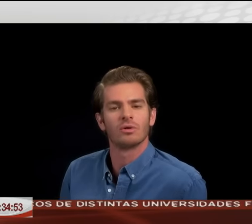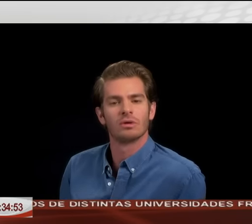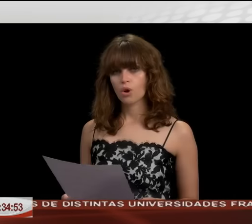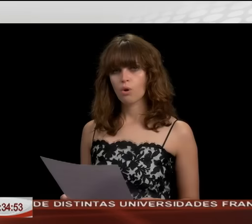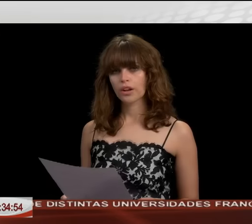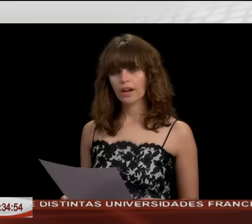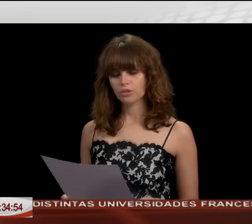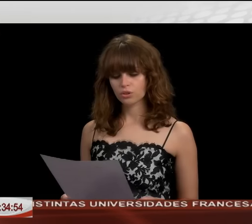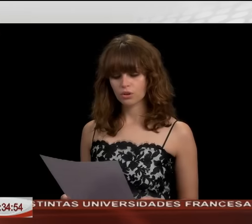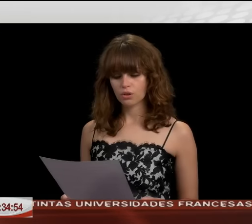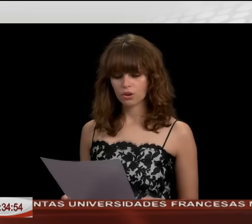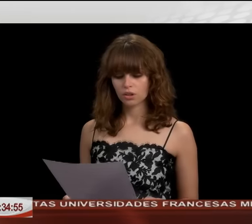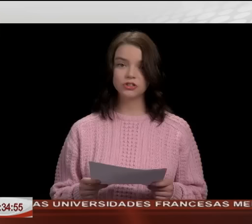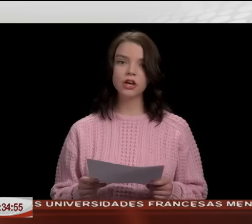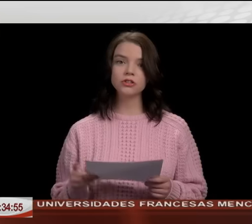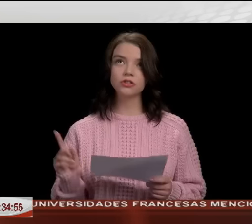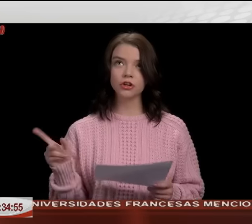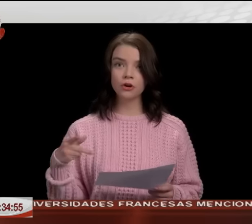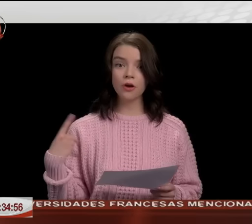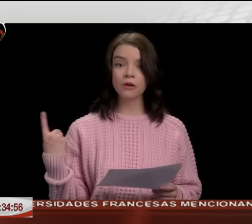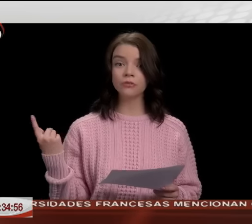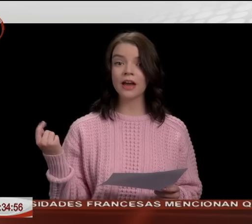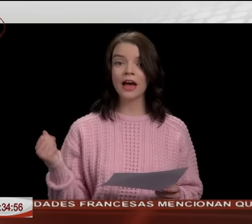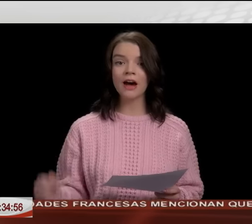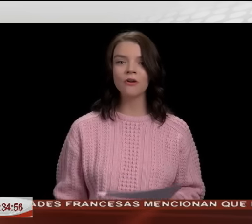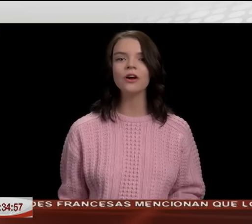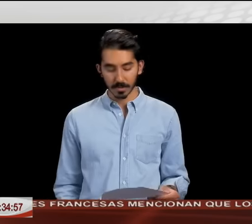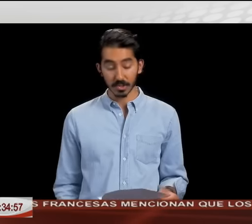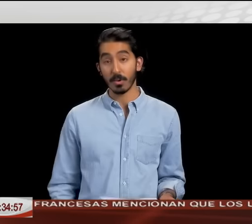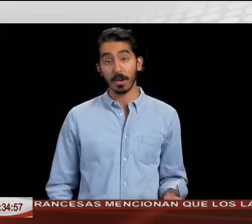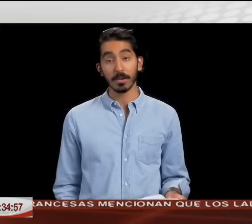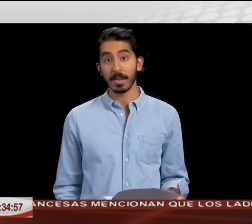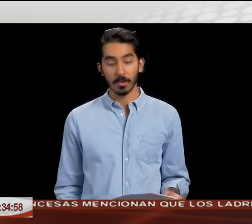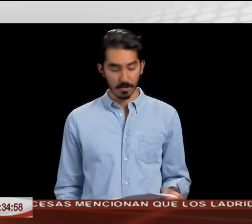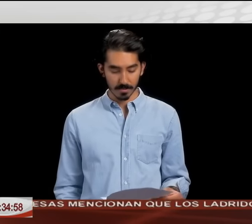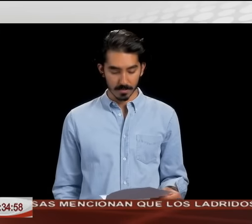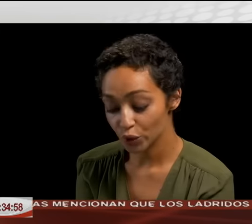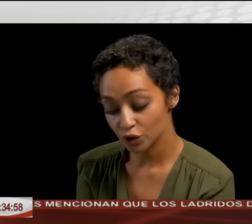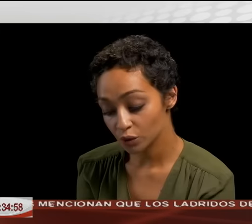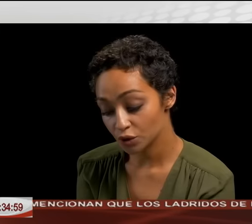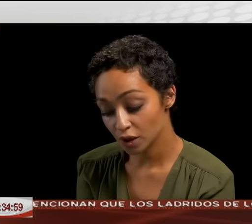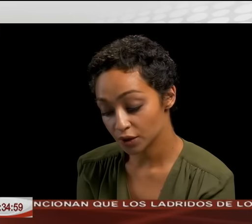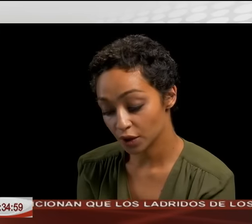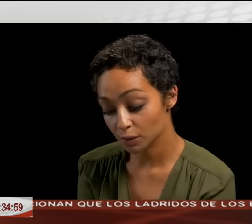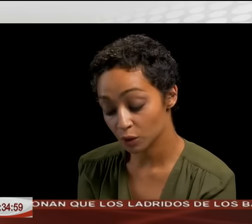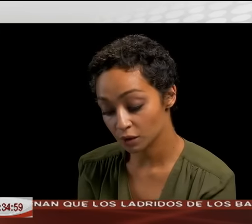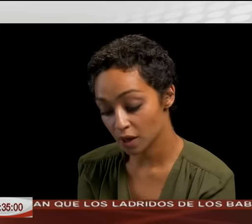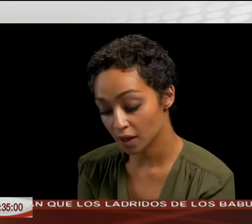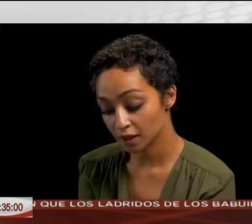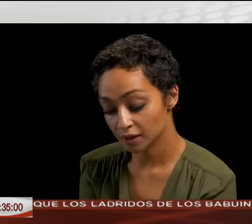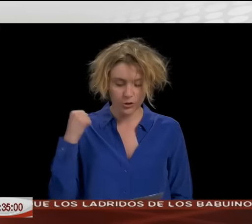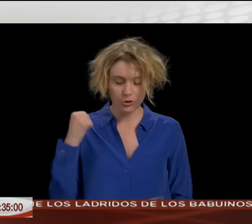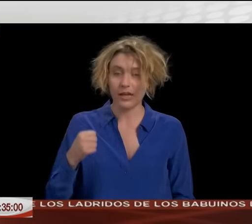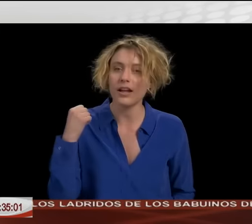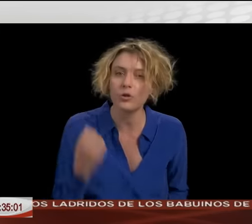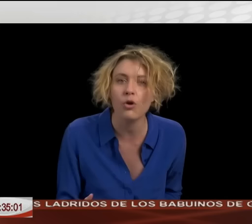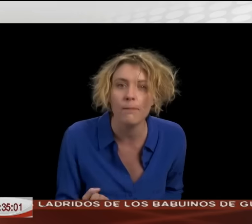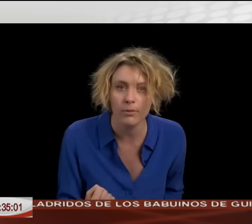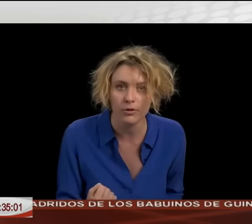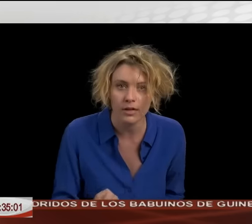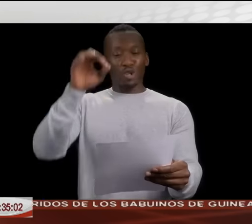Stone, Natalie Portman, Matthew McConaughey, Michelle Williams, entre otros, cantan el exitoso tema de Gloria